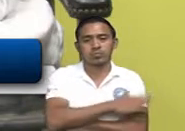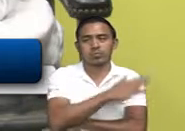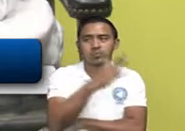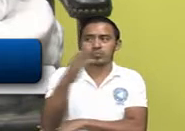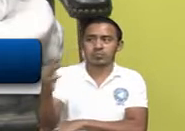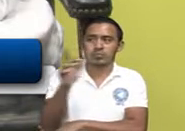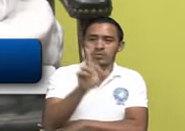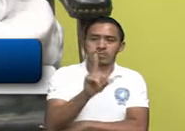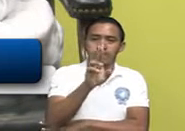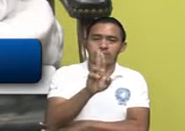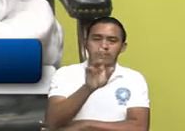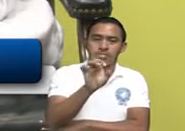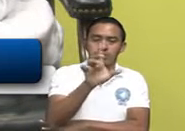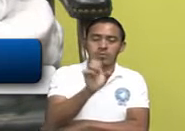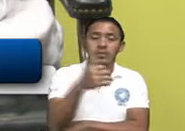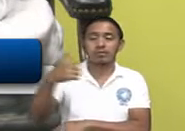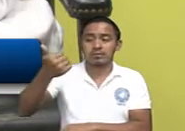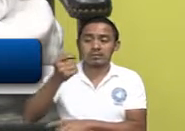lo menos 6 meses,